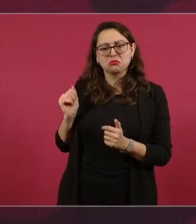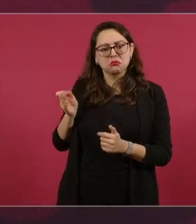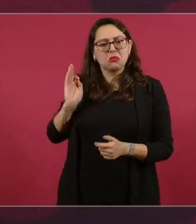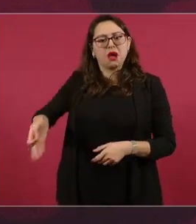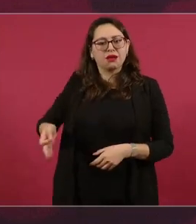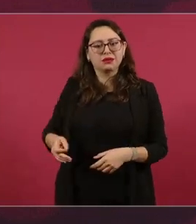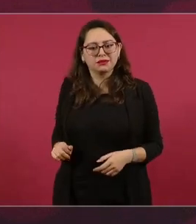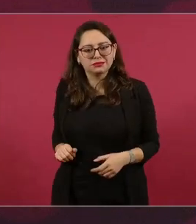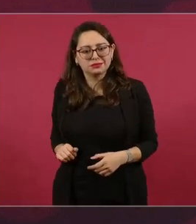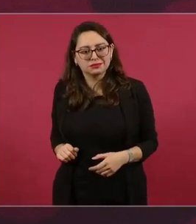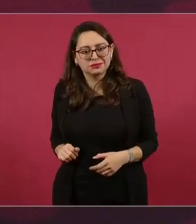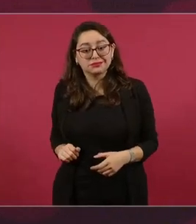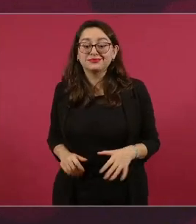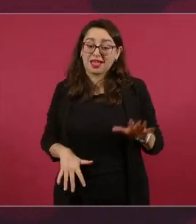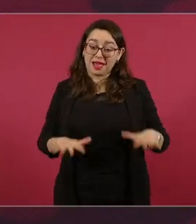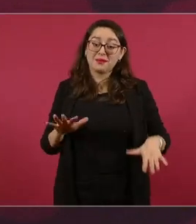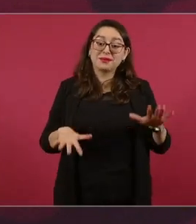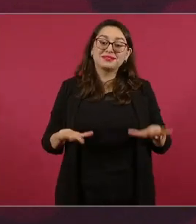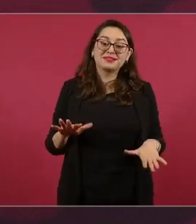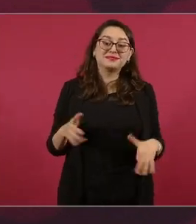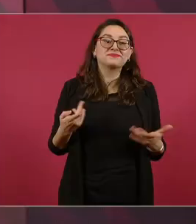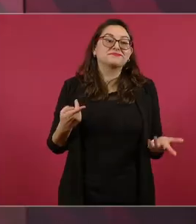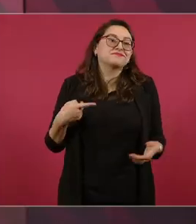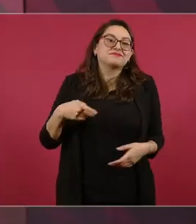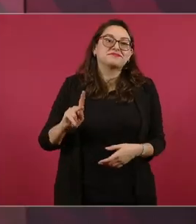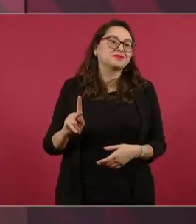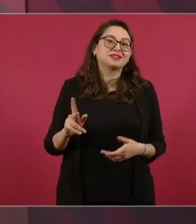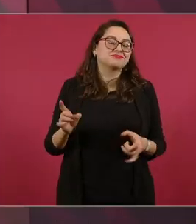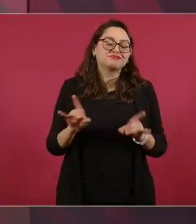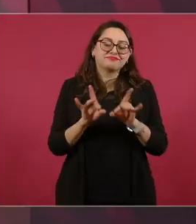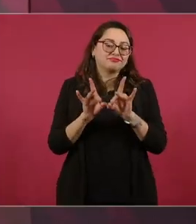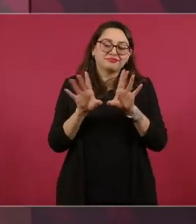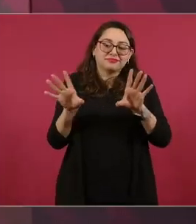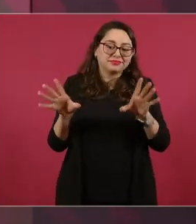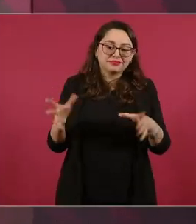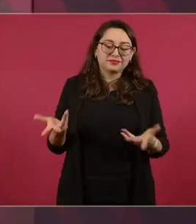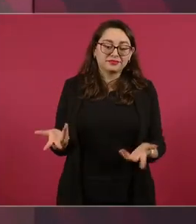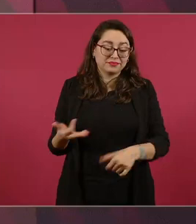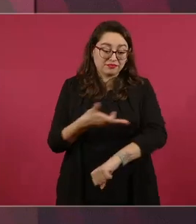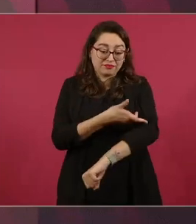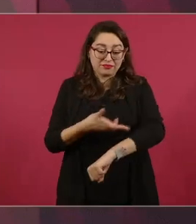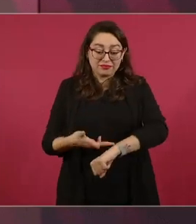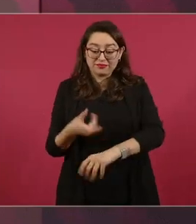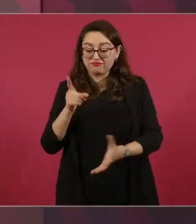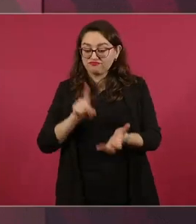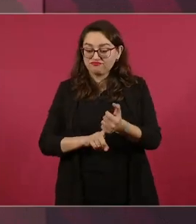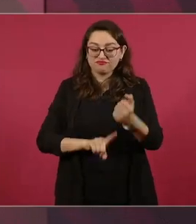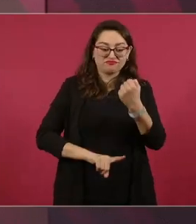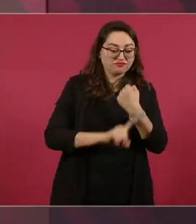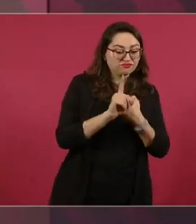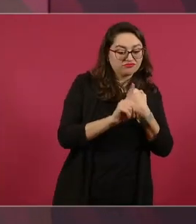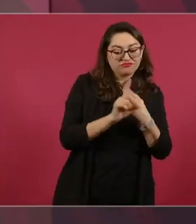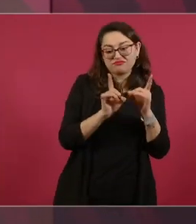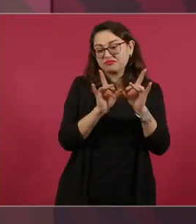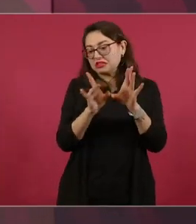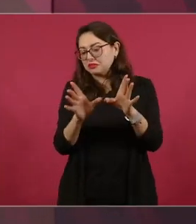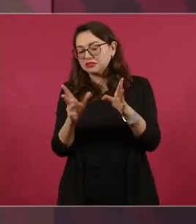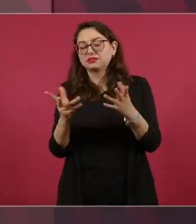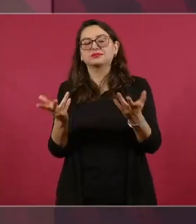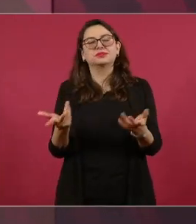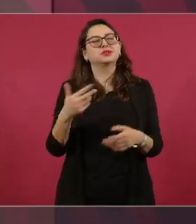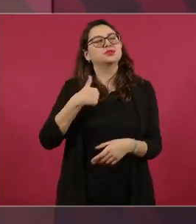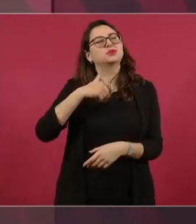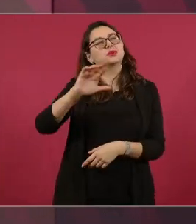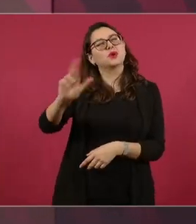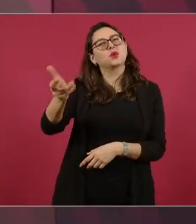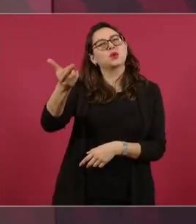hay diferencias. Me acuerdo de un caso cuando estábamos iniciando allá en Tabasco en oposición, que llegó